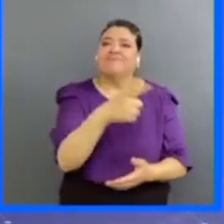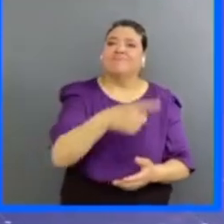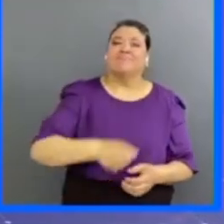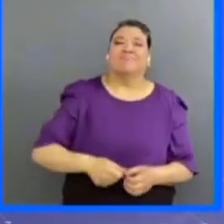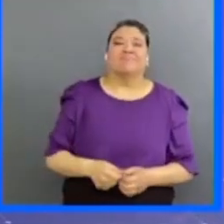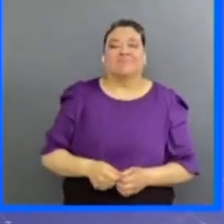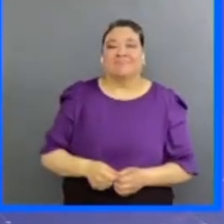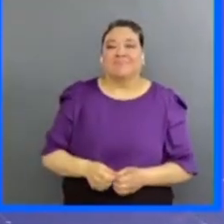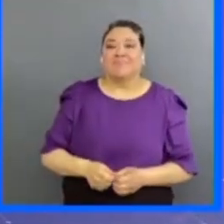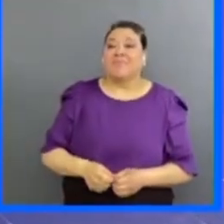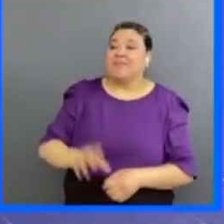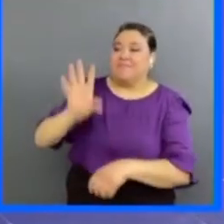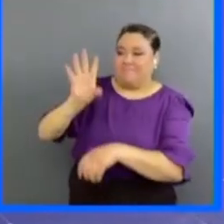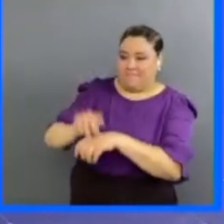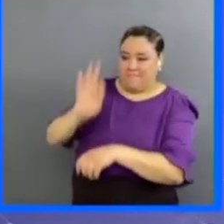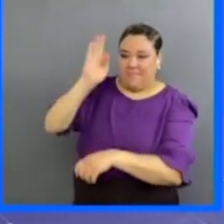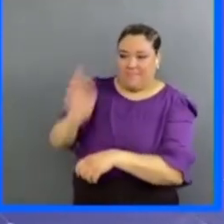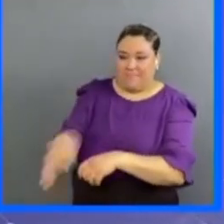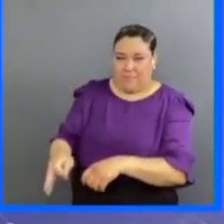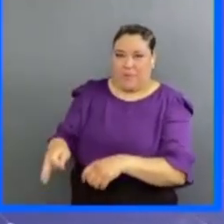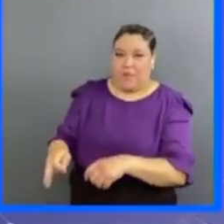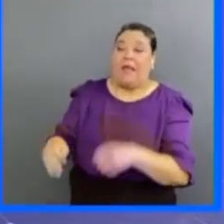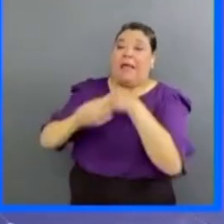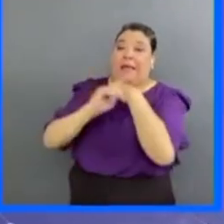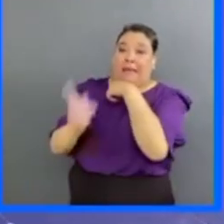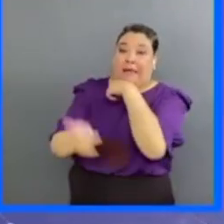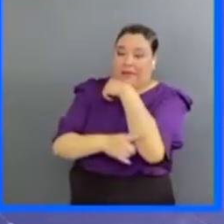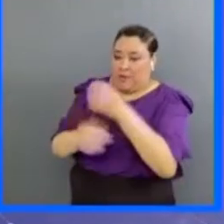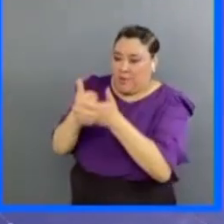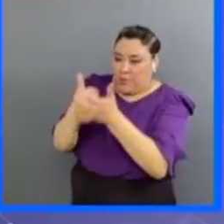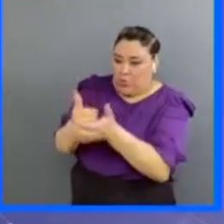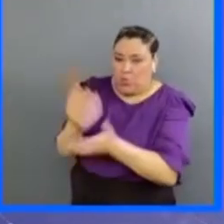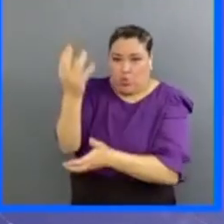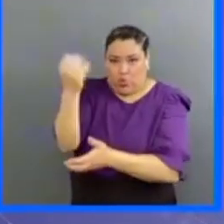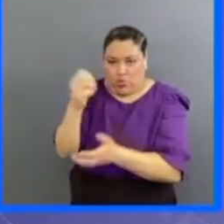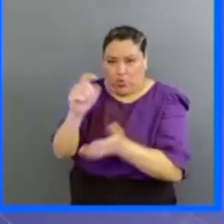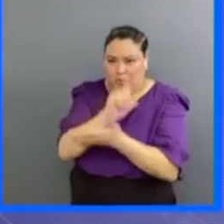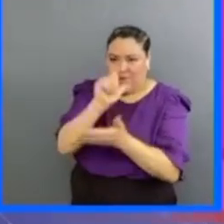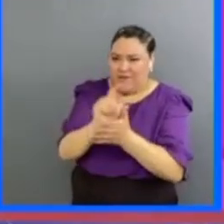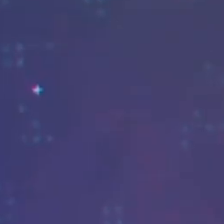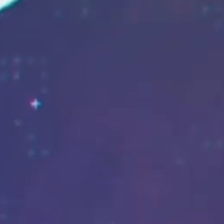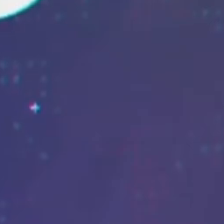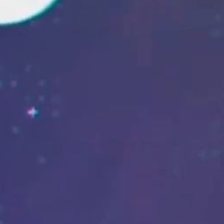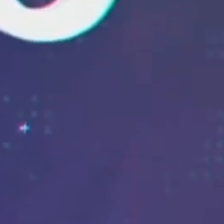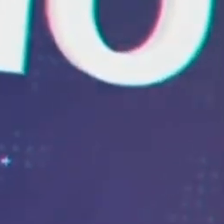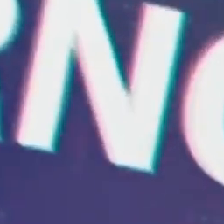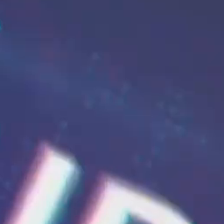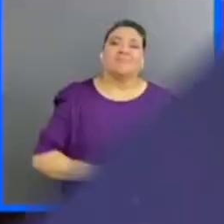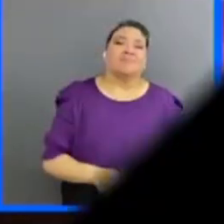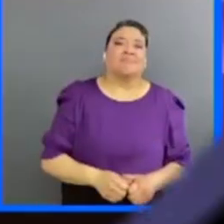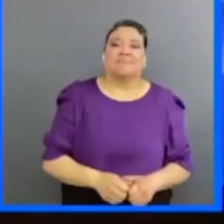Otorgan amparo a 9 parteras tradicionales contra norma que limita el ejercicio de su oficio.